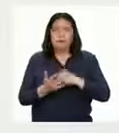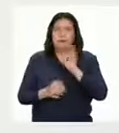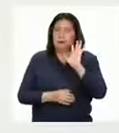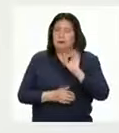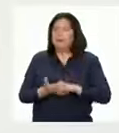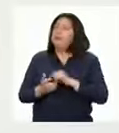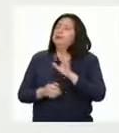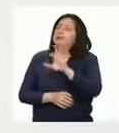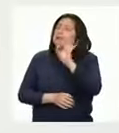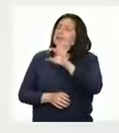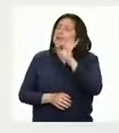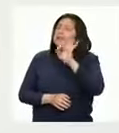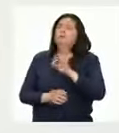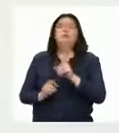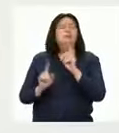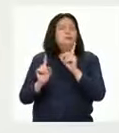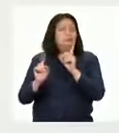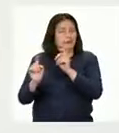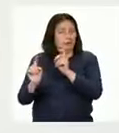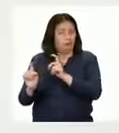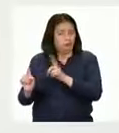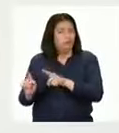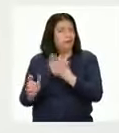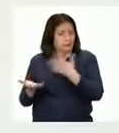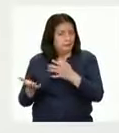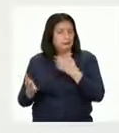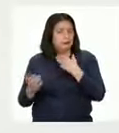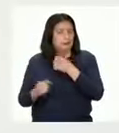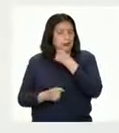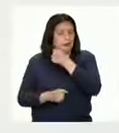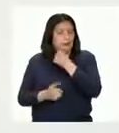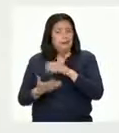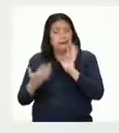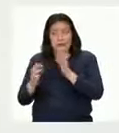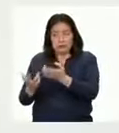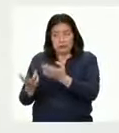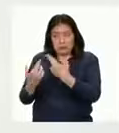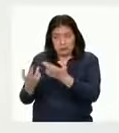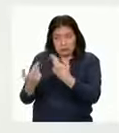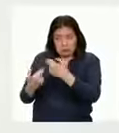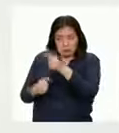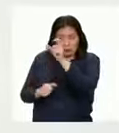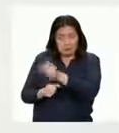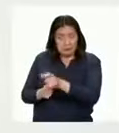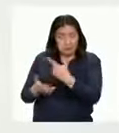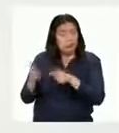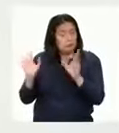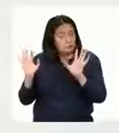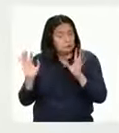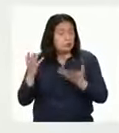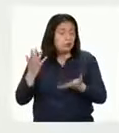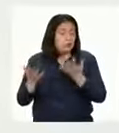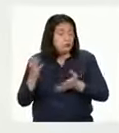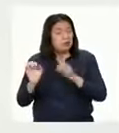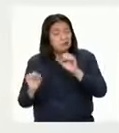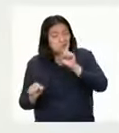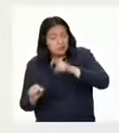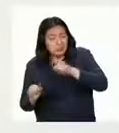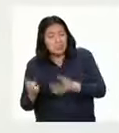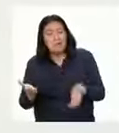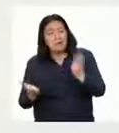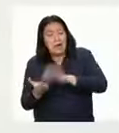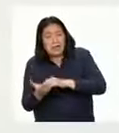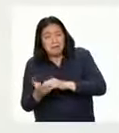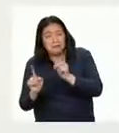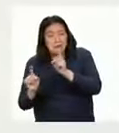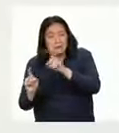Identificaremos las preguntas principales de la entrevista y a partir de lo que responda nuestro entrevistado, veremos si es necesario hacer una